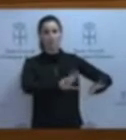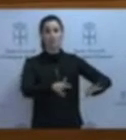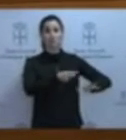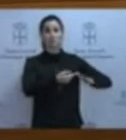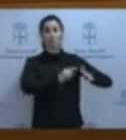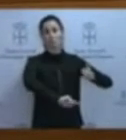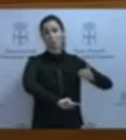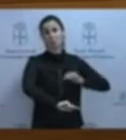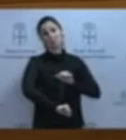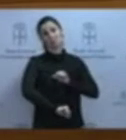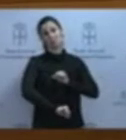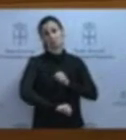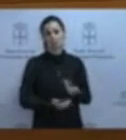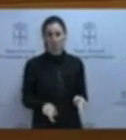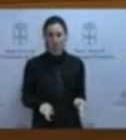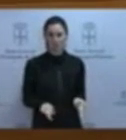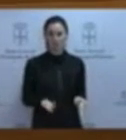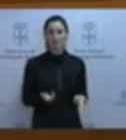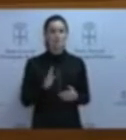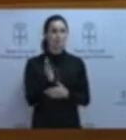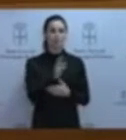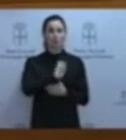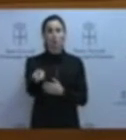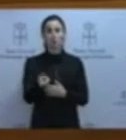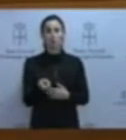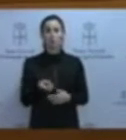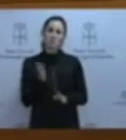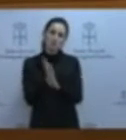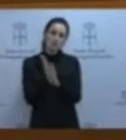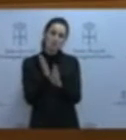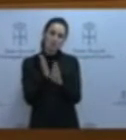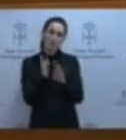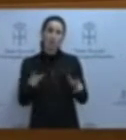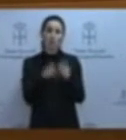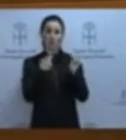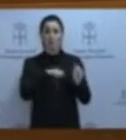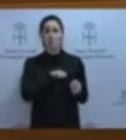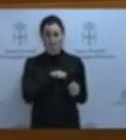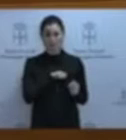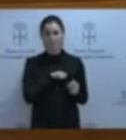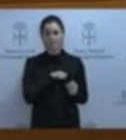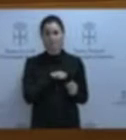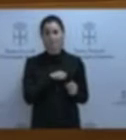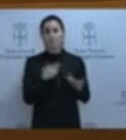división. Y es que hay otro martillazo que no para de golpear a la sociedad española y es